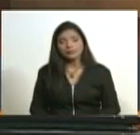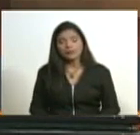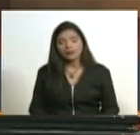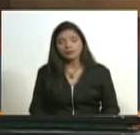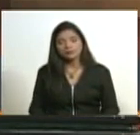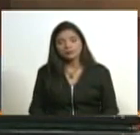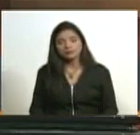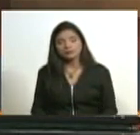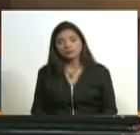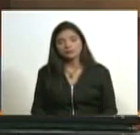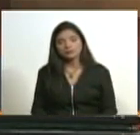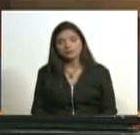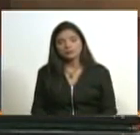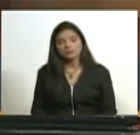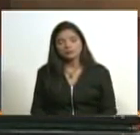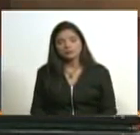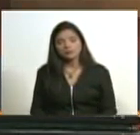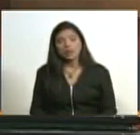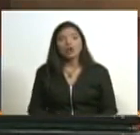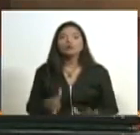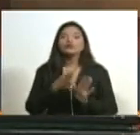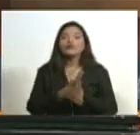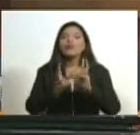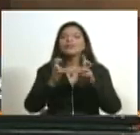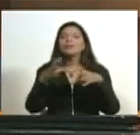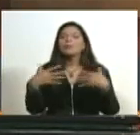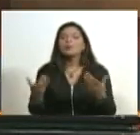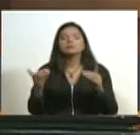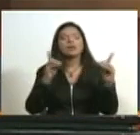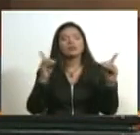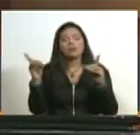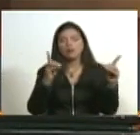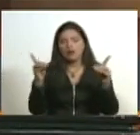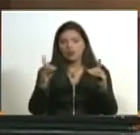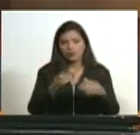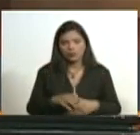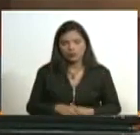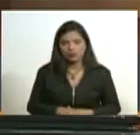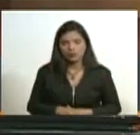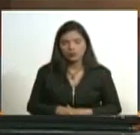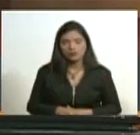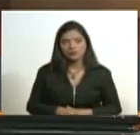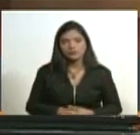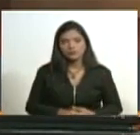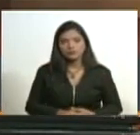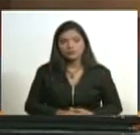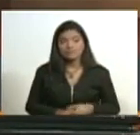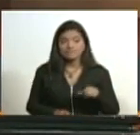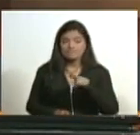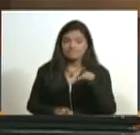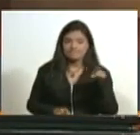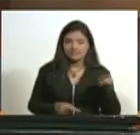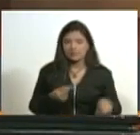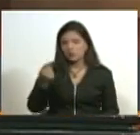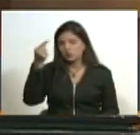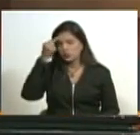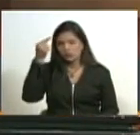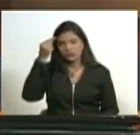Así que, sobre el diálogo, bueno, así como ellos son unos